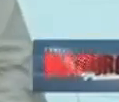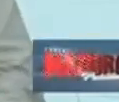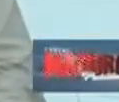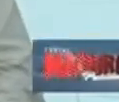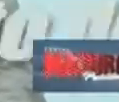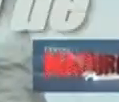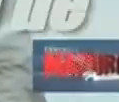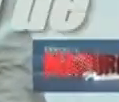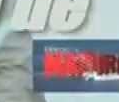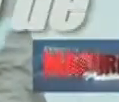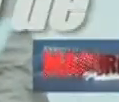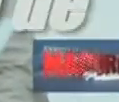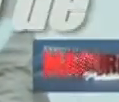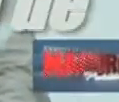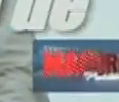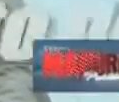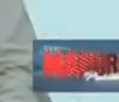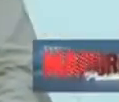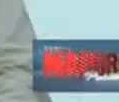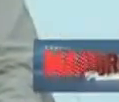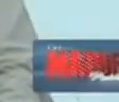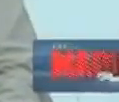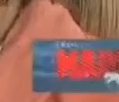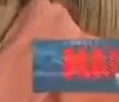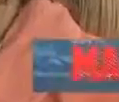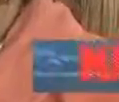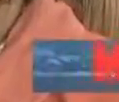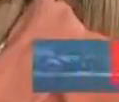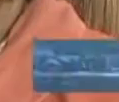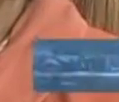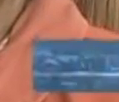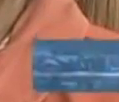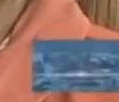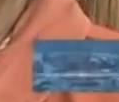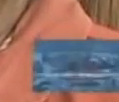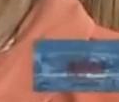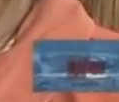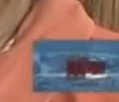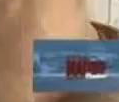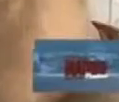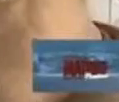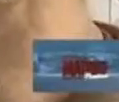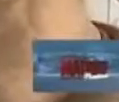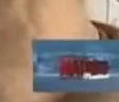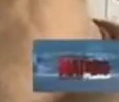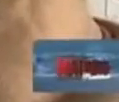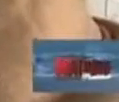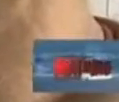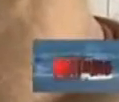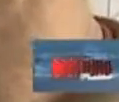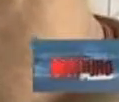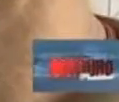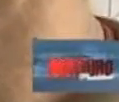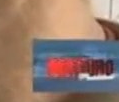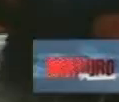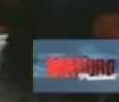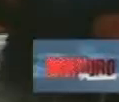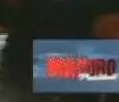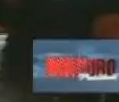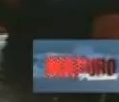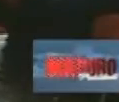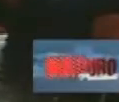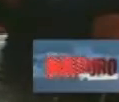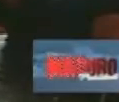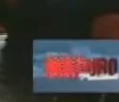línea, el fortalecimiento de los valores de lucha, de honestidad, de moral, de nueva espiritualidad, de